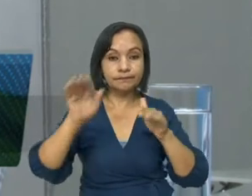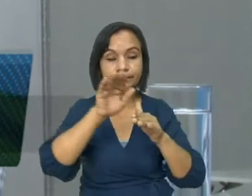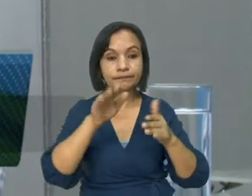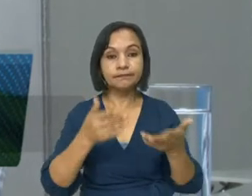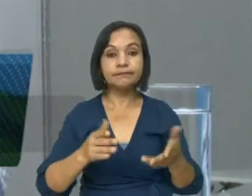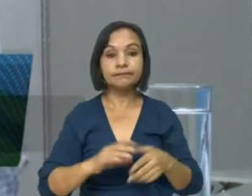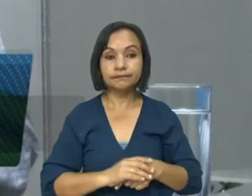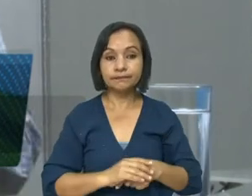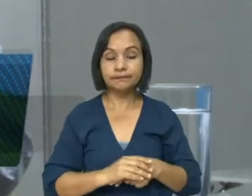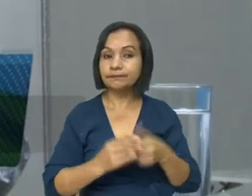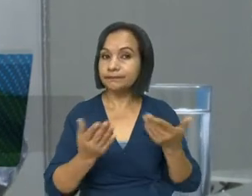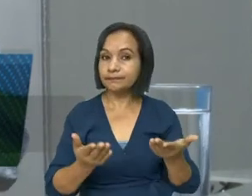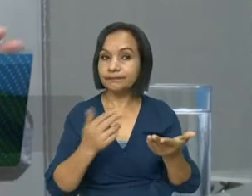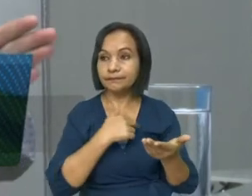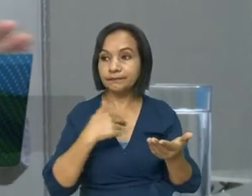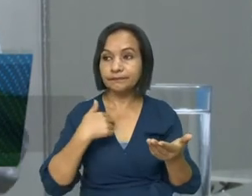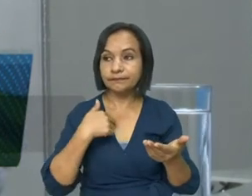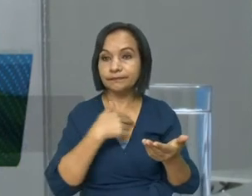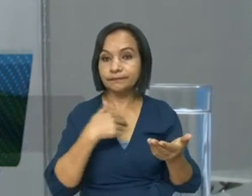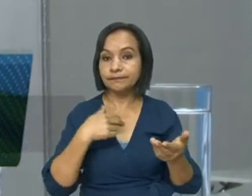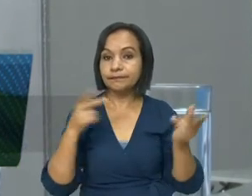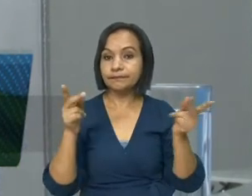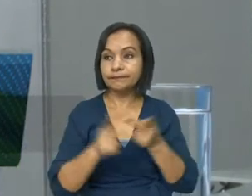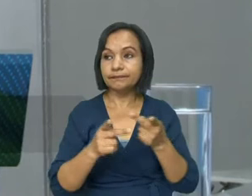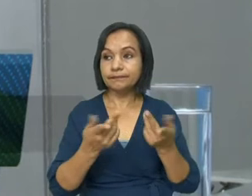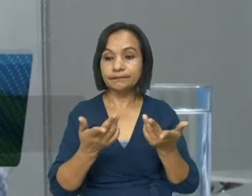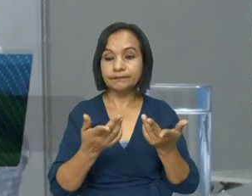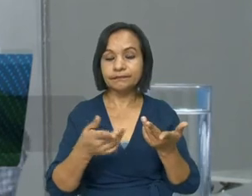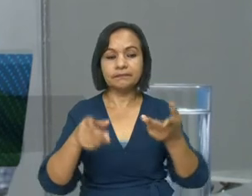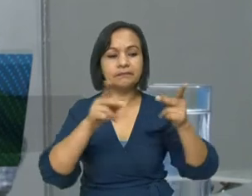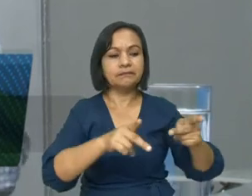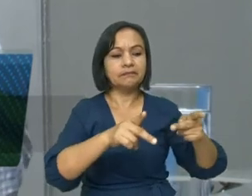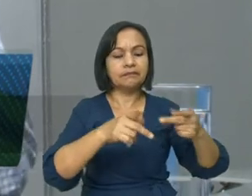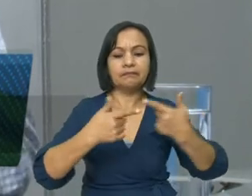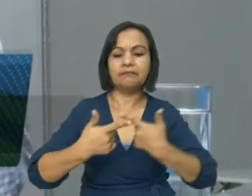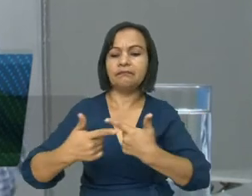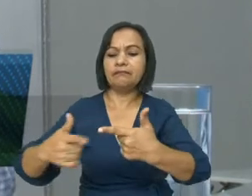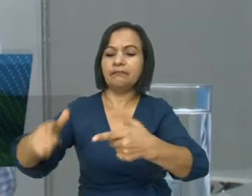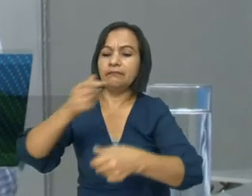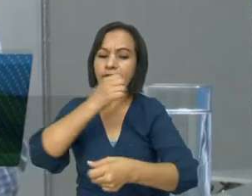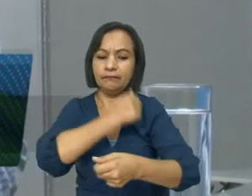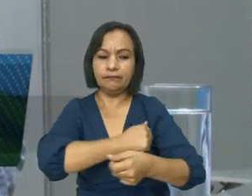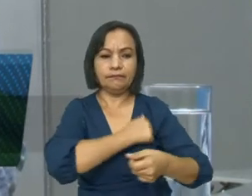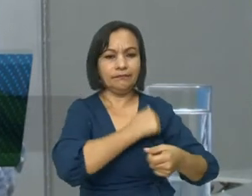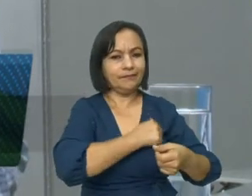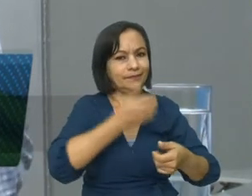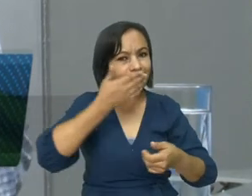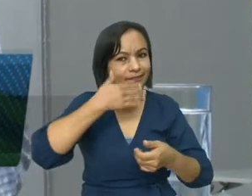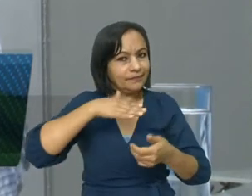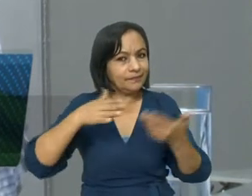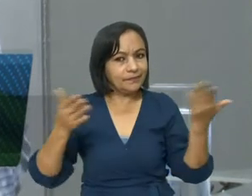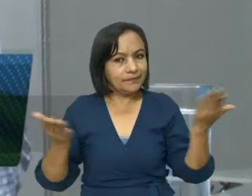calidad. Entonces, y el peor es la defecación al aire libre. Nosotros tenemos también en ese